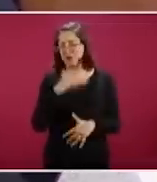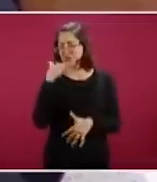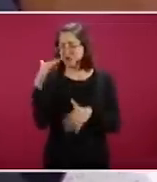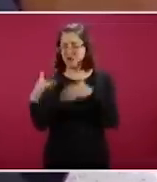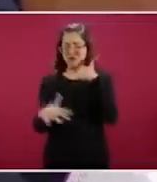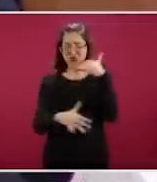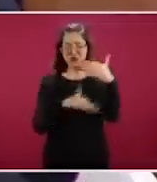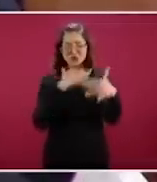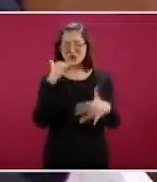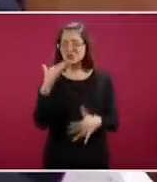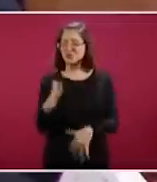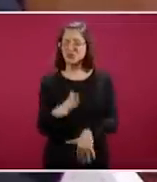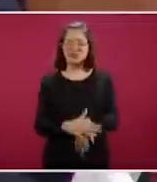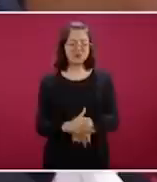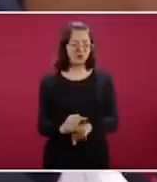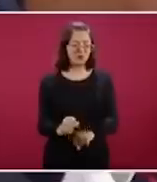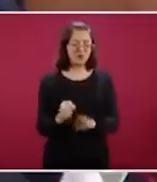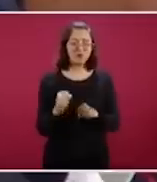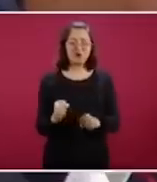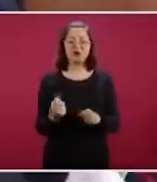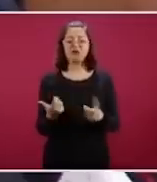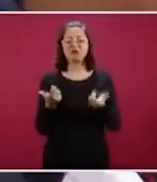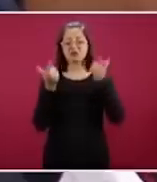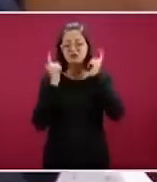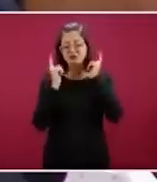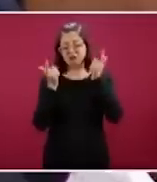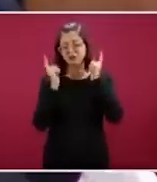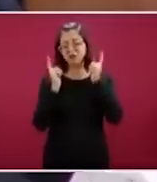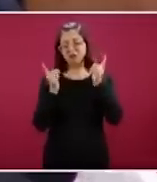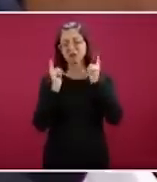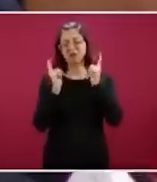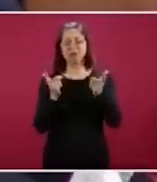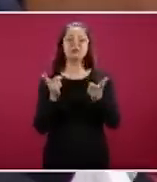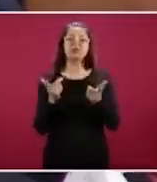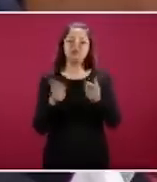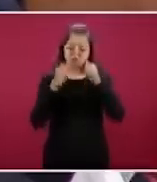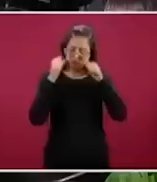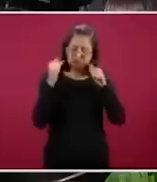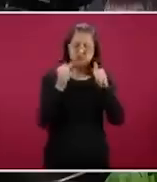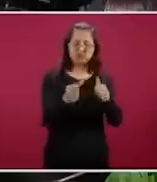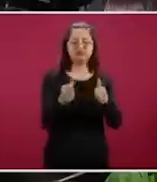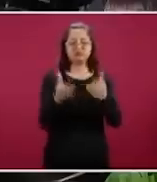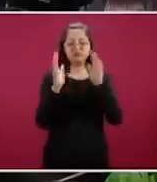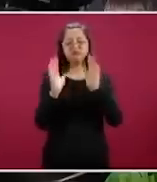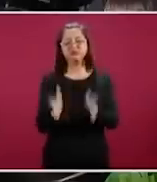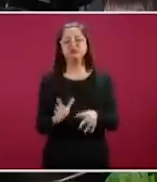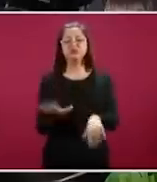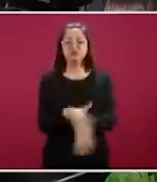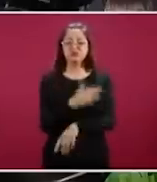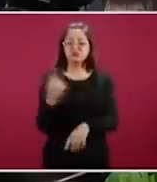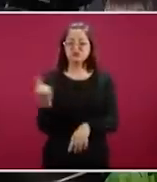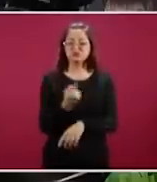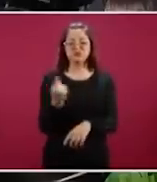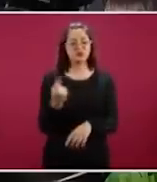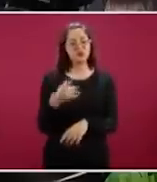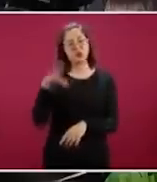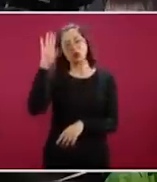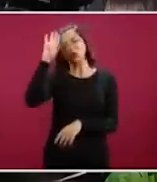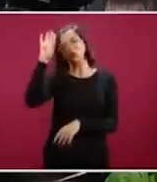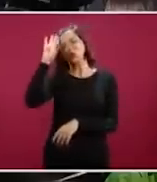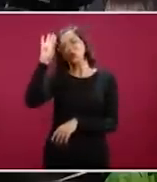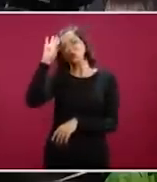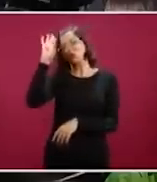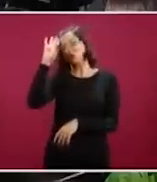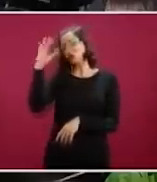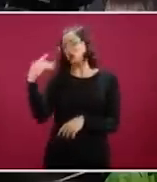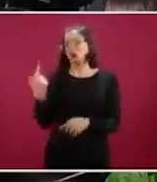corrupción muy fuerte y ojalá que ya se ponga cartas en el asunto porque el desplome está muy, muy bárbaro.